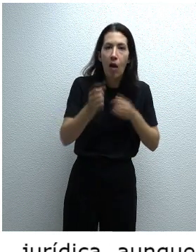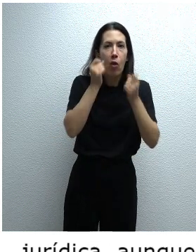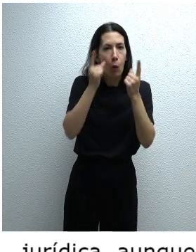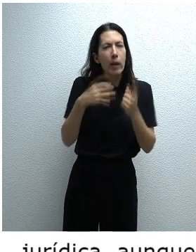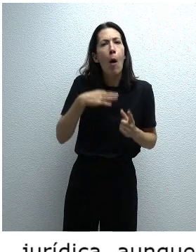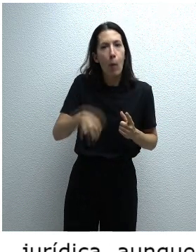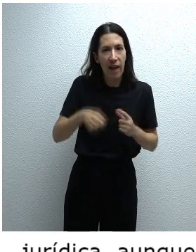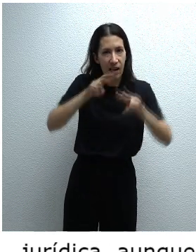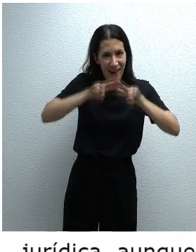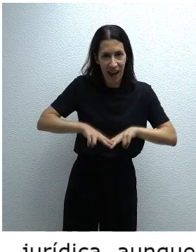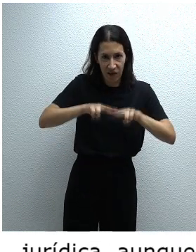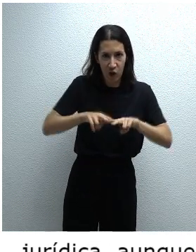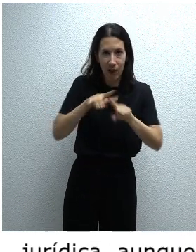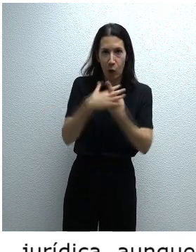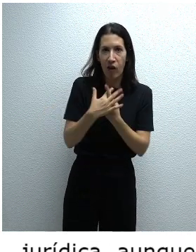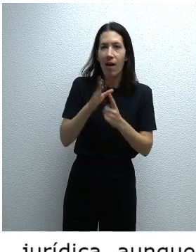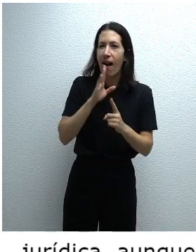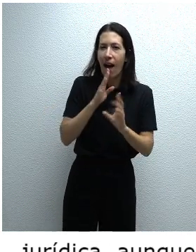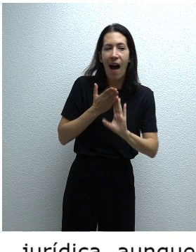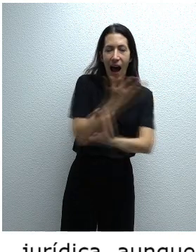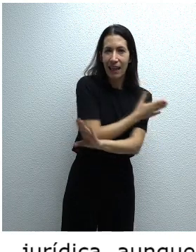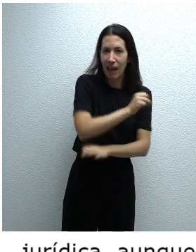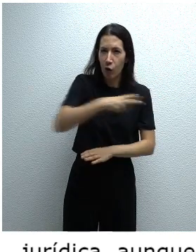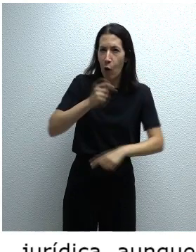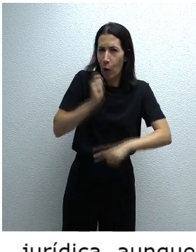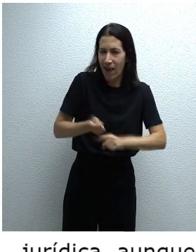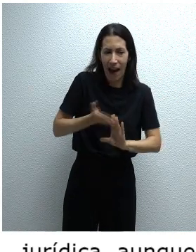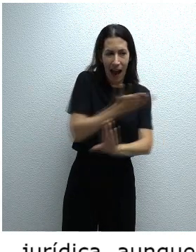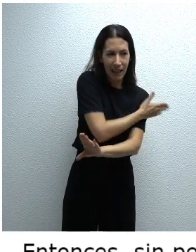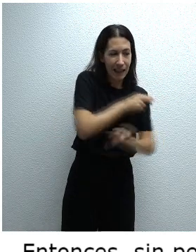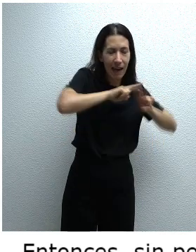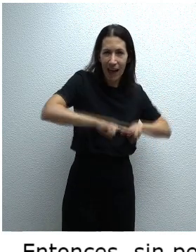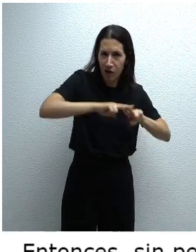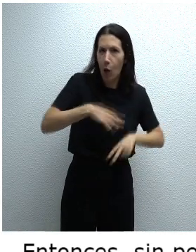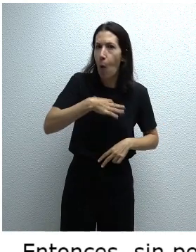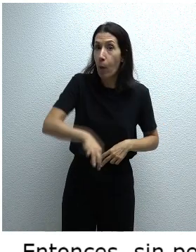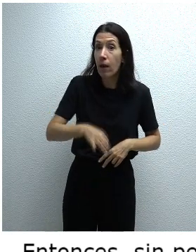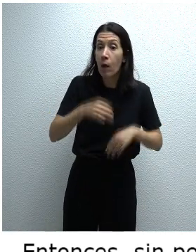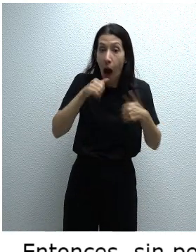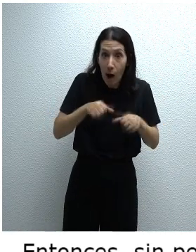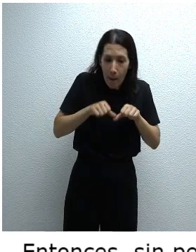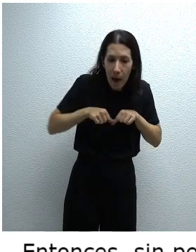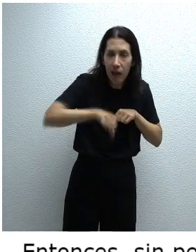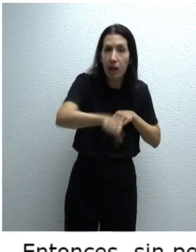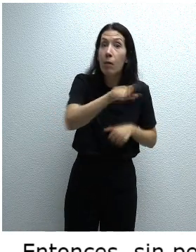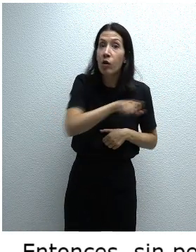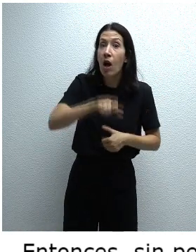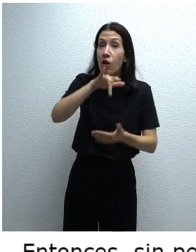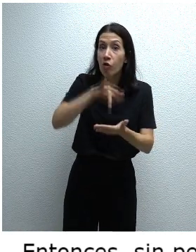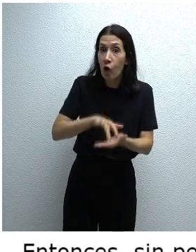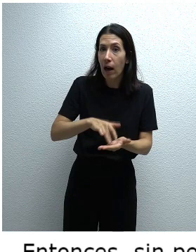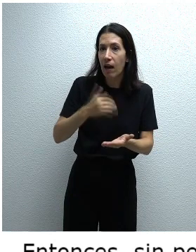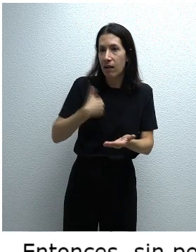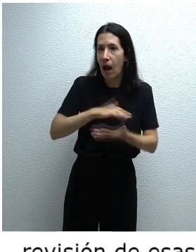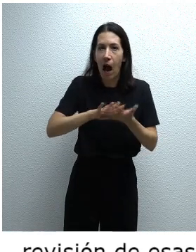de revisión de esas resoluciones judiciales, en adelante las personas que están sometidas a esas instituciones, y